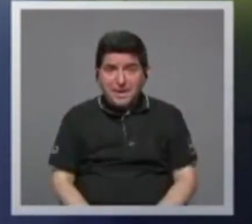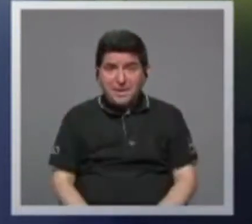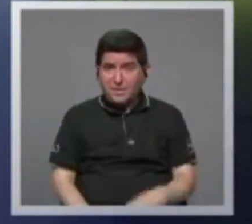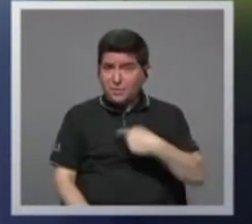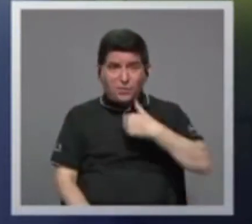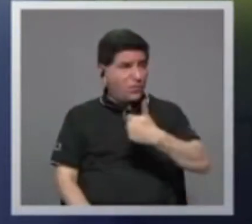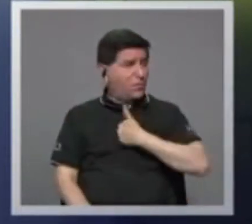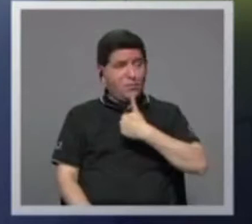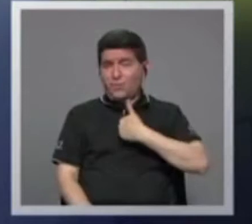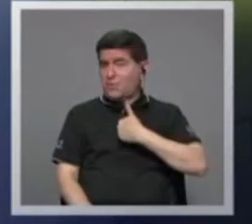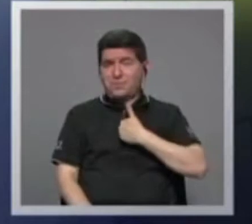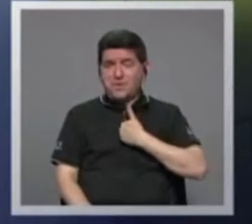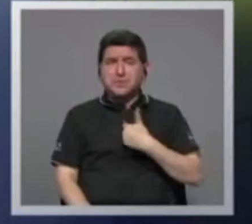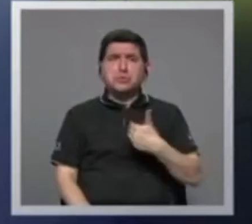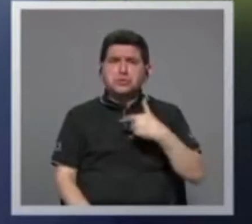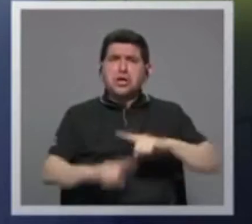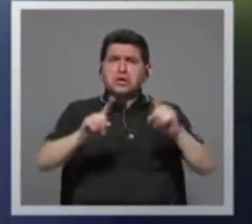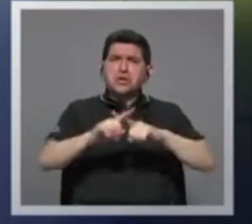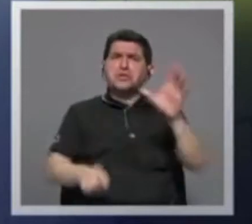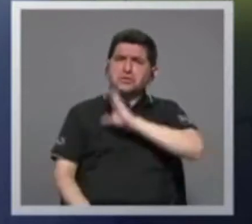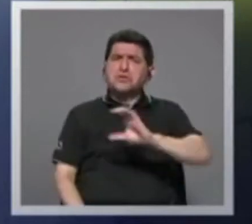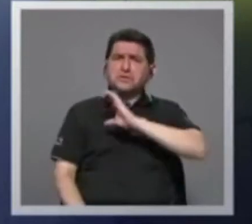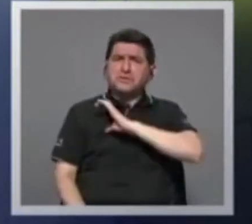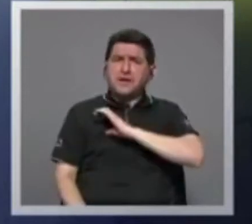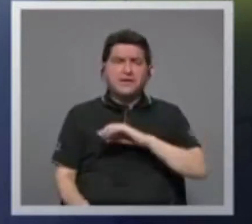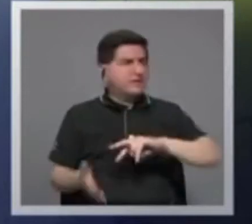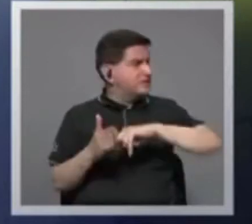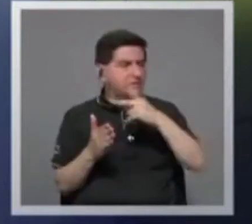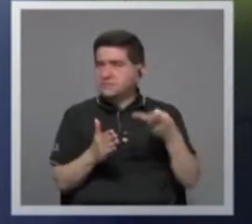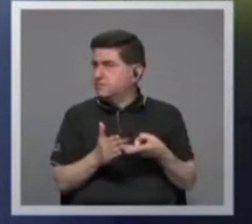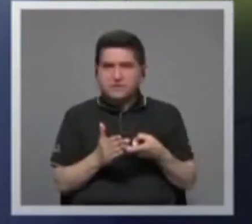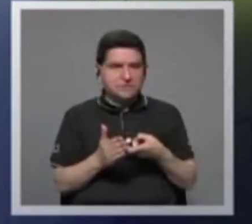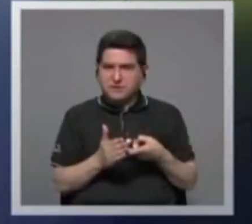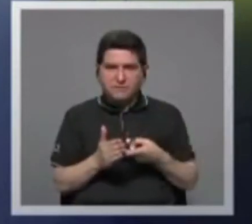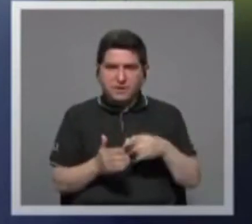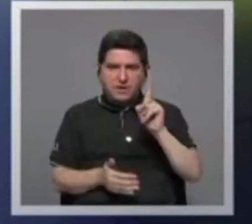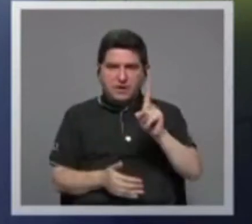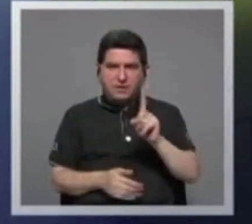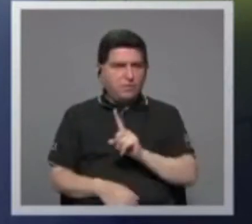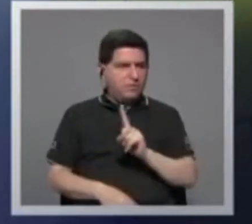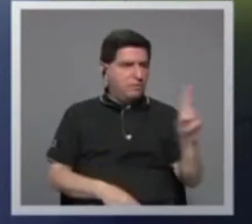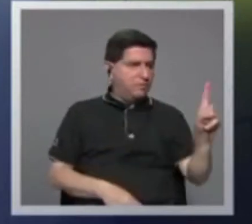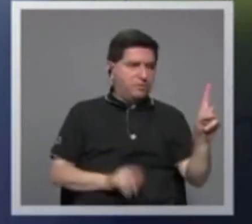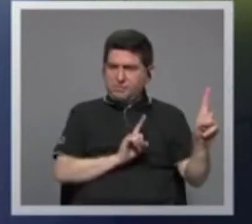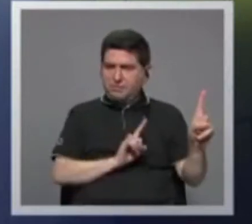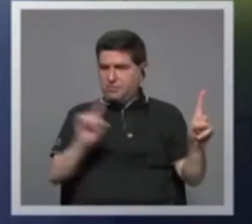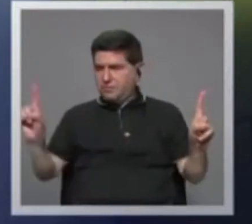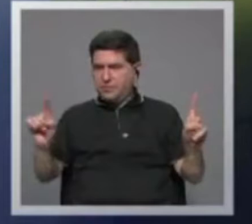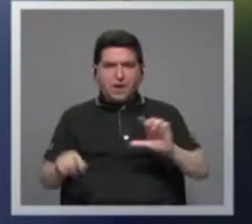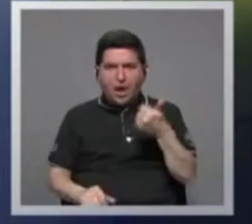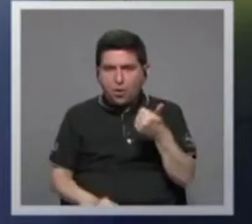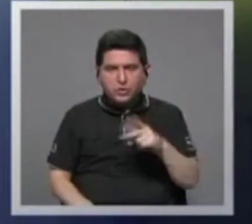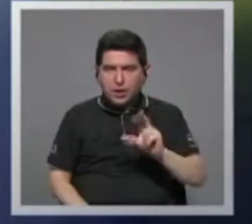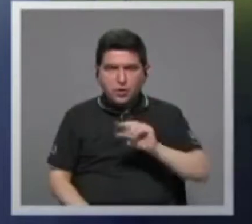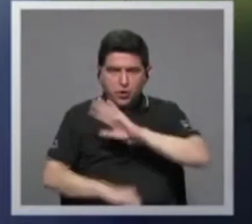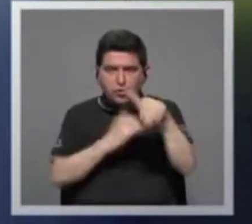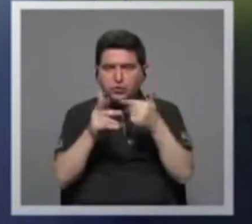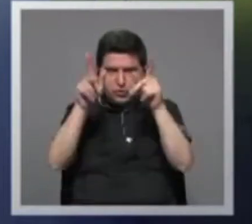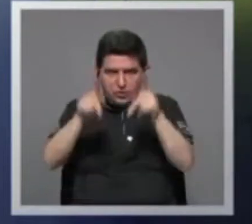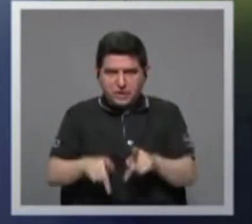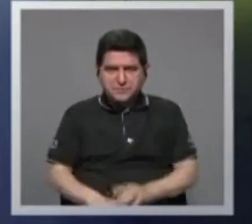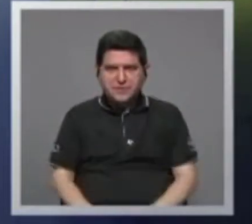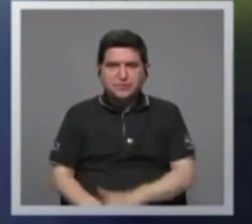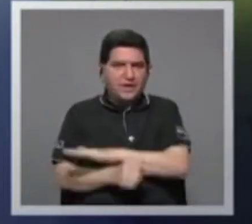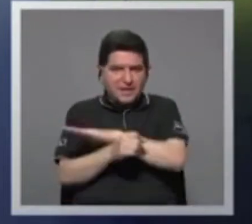mismo, uno tiene muchas facetas y no es que una faceta de uno anda desligada de la otra. Usualmente somos todos un